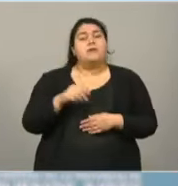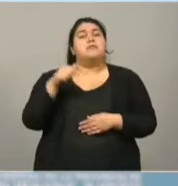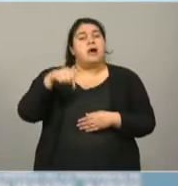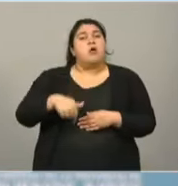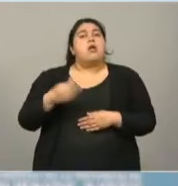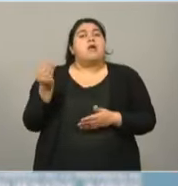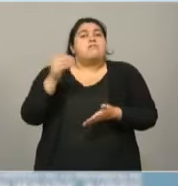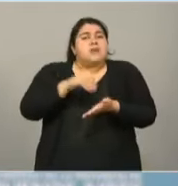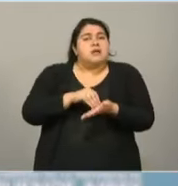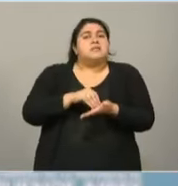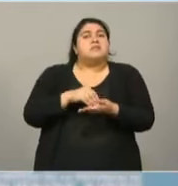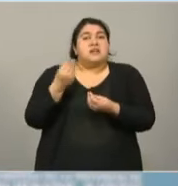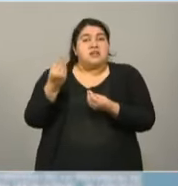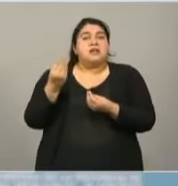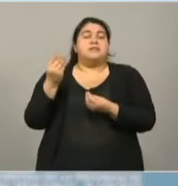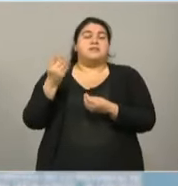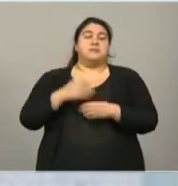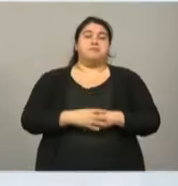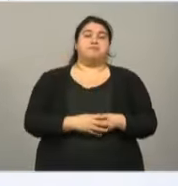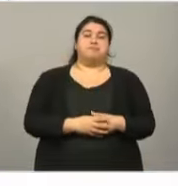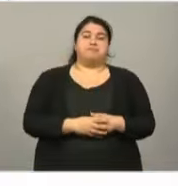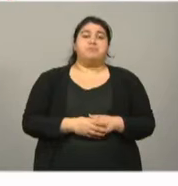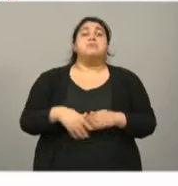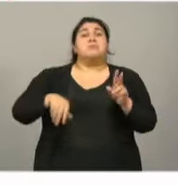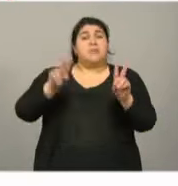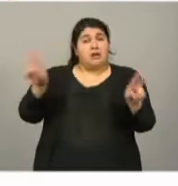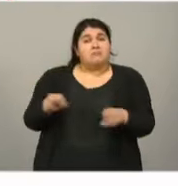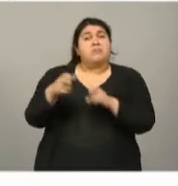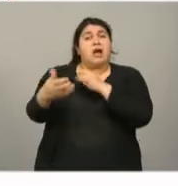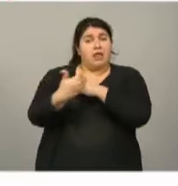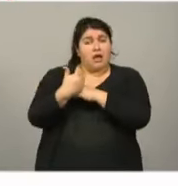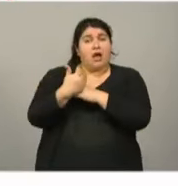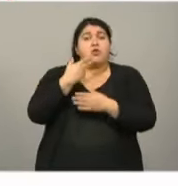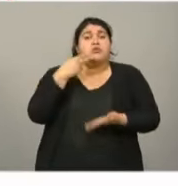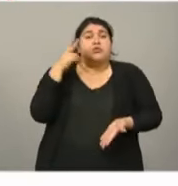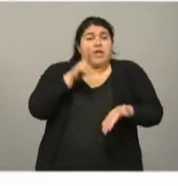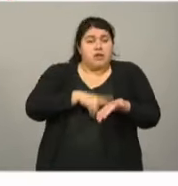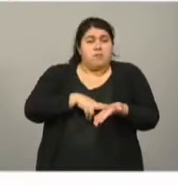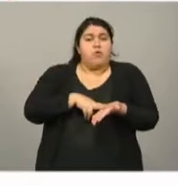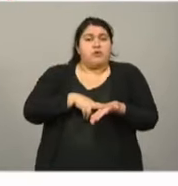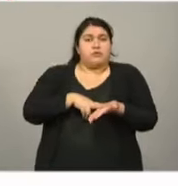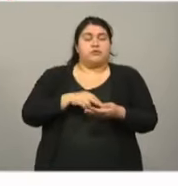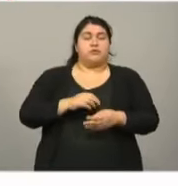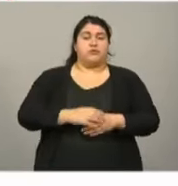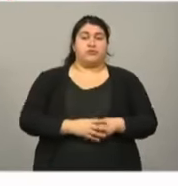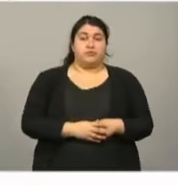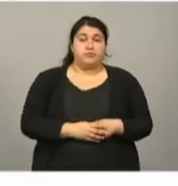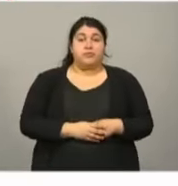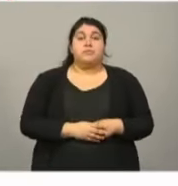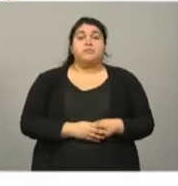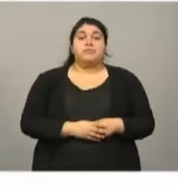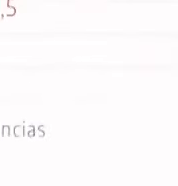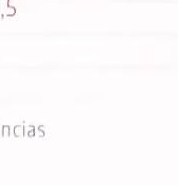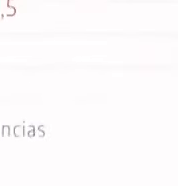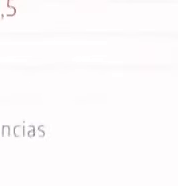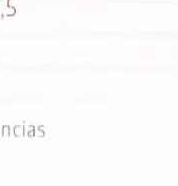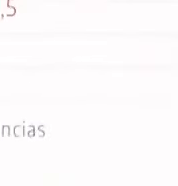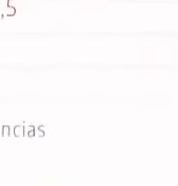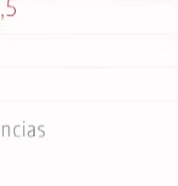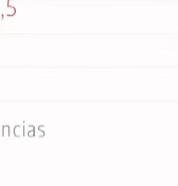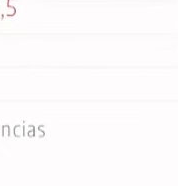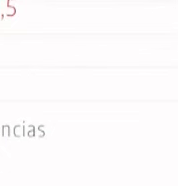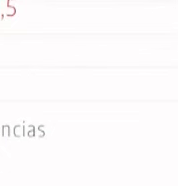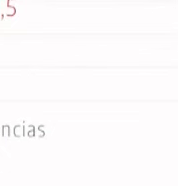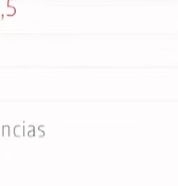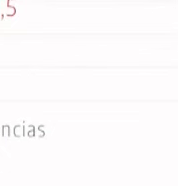incrementado su participación en la recaudación de impuestos que realiza cuatro puntos ha crecido la participación